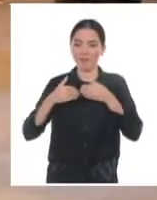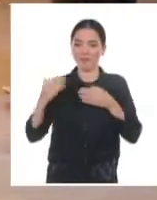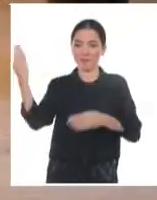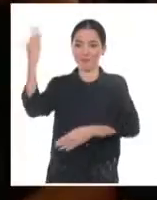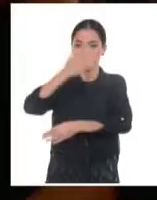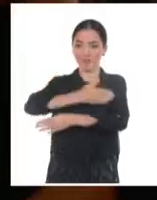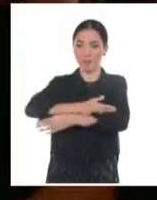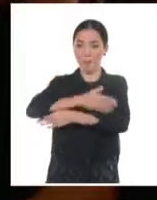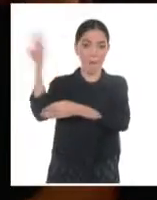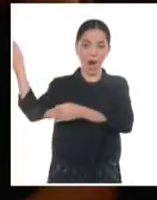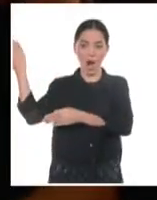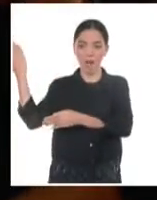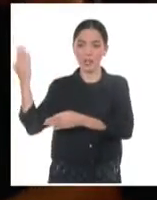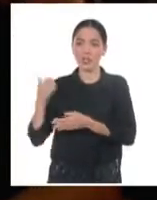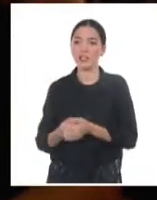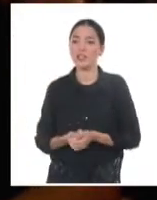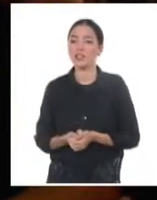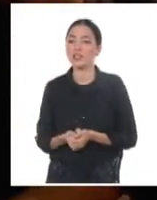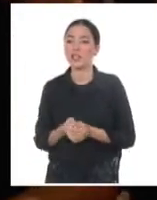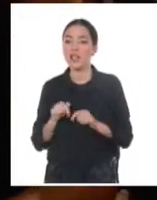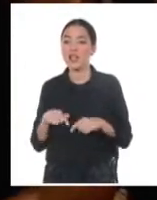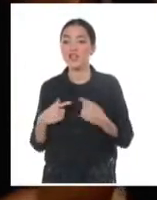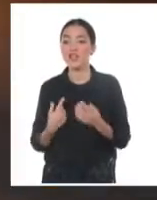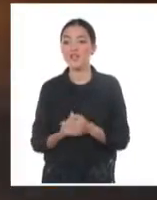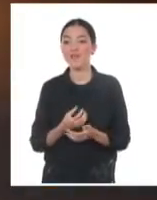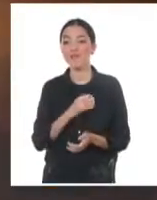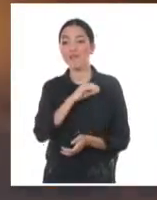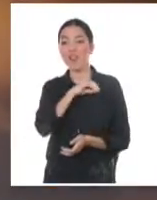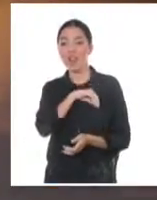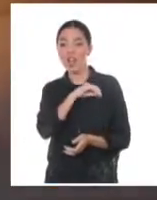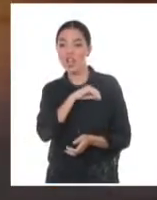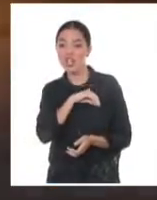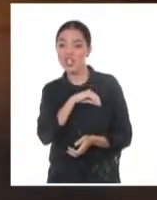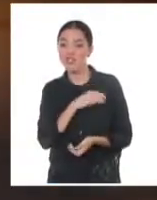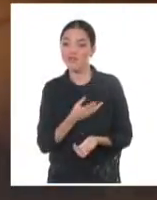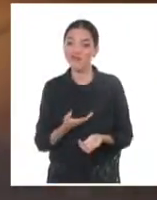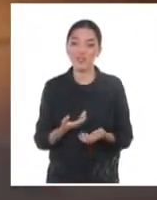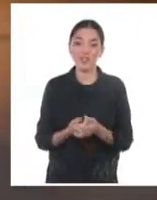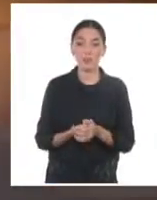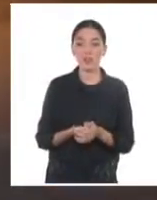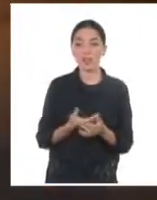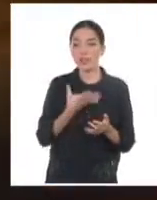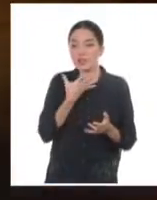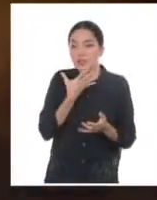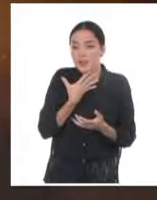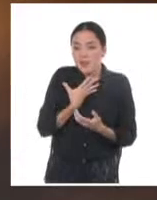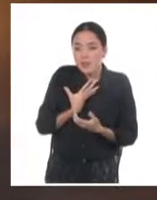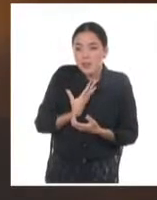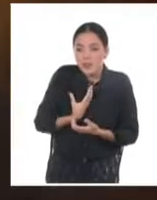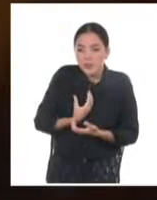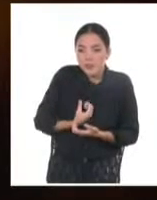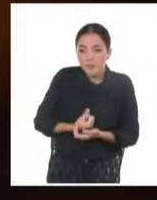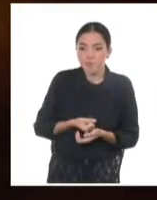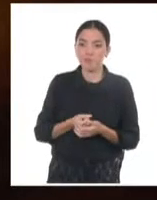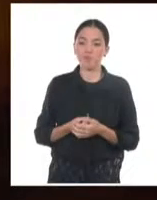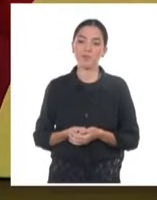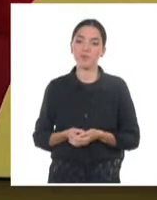la infelicidad y la tristeza. Desde Cienfuegos, Aliena Armas Enríquez, Canal Cubano de